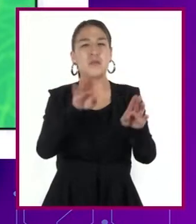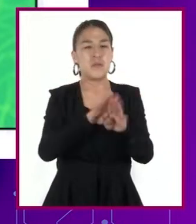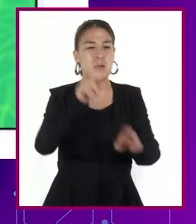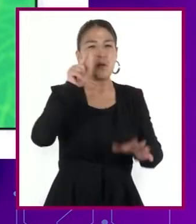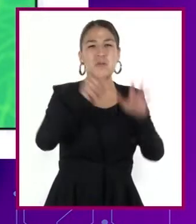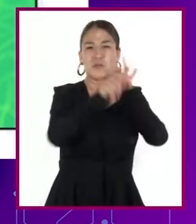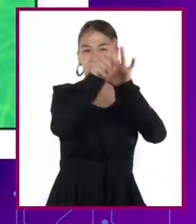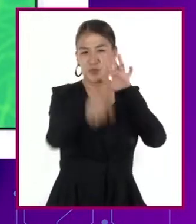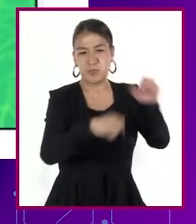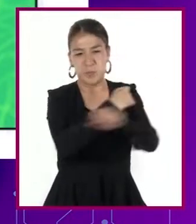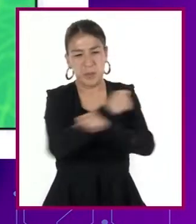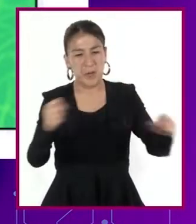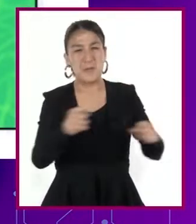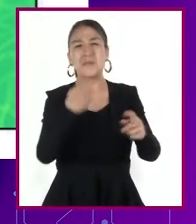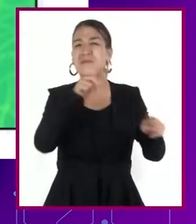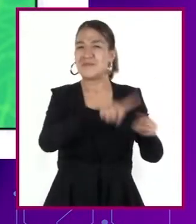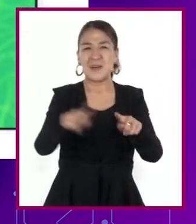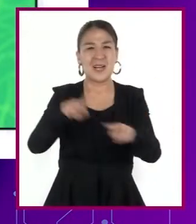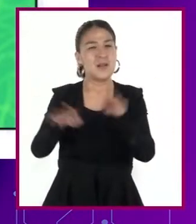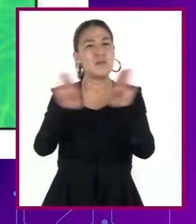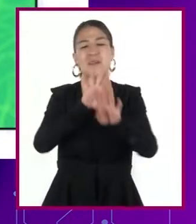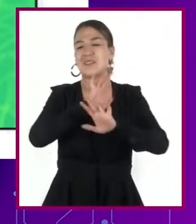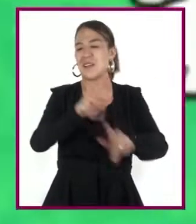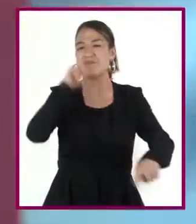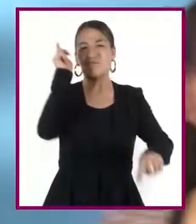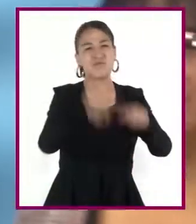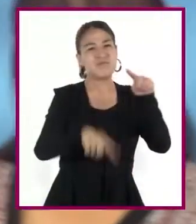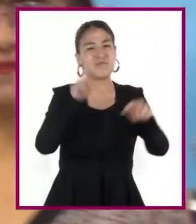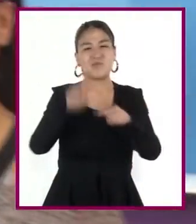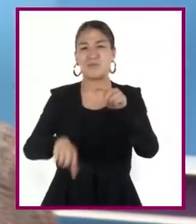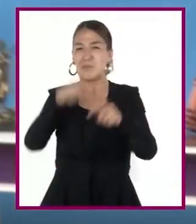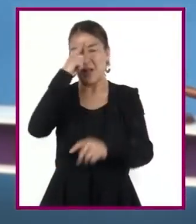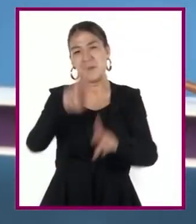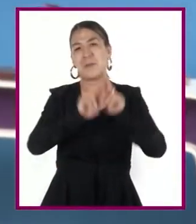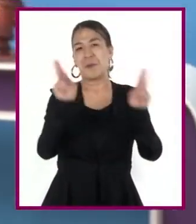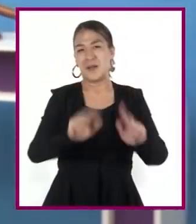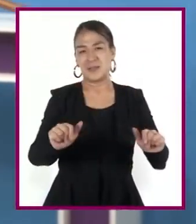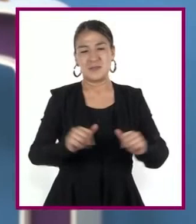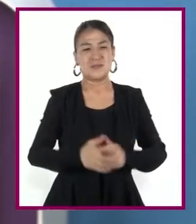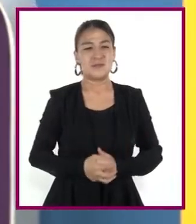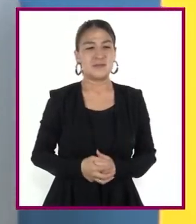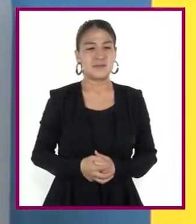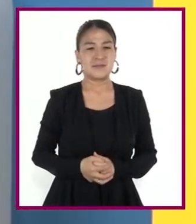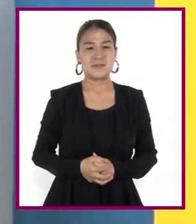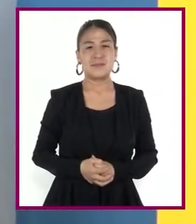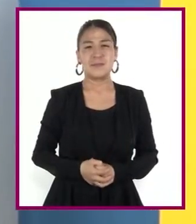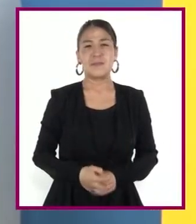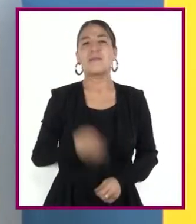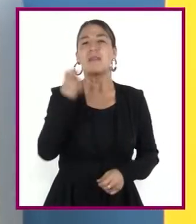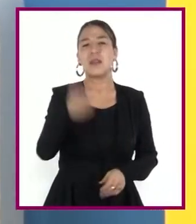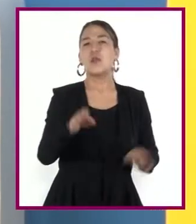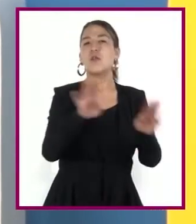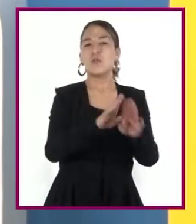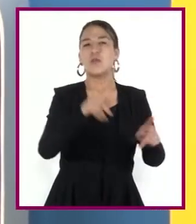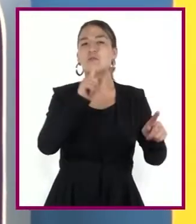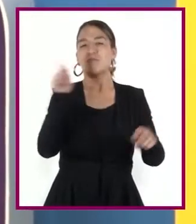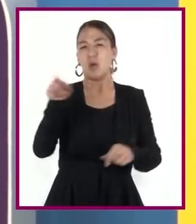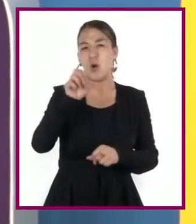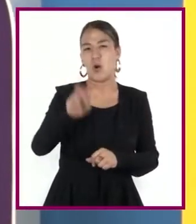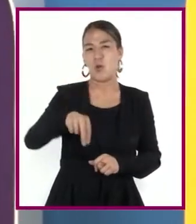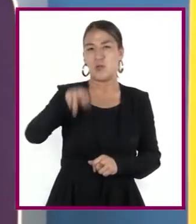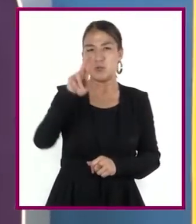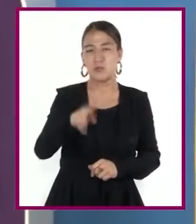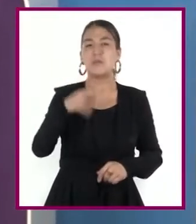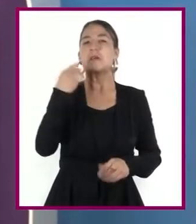masiva, además de la regulación de las armas convencionales. Sin duda, las acciones de la ONU